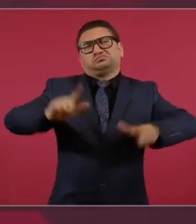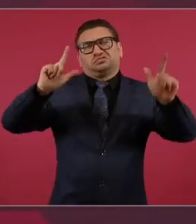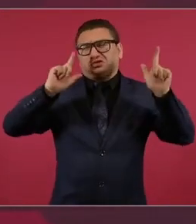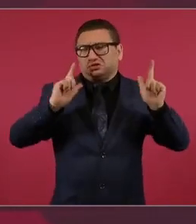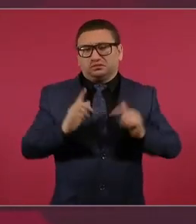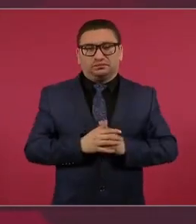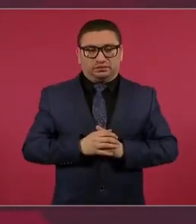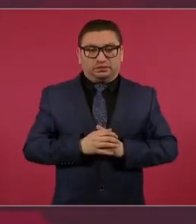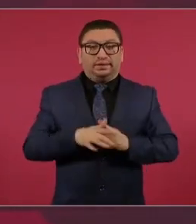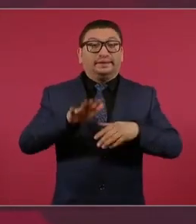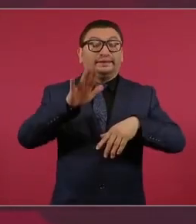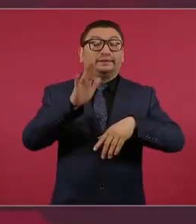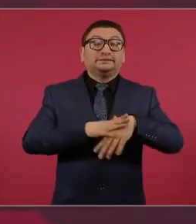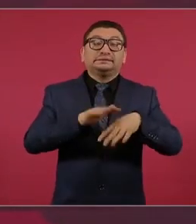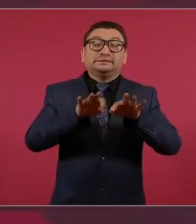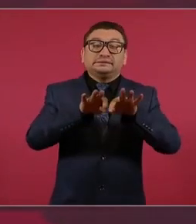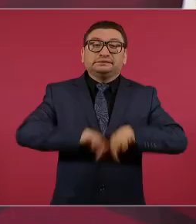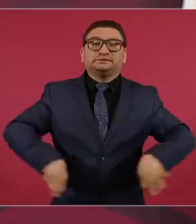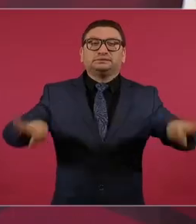libres